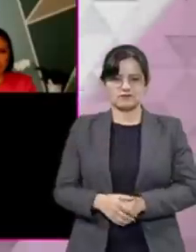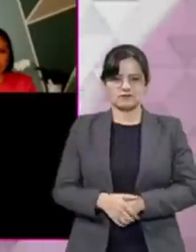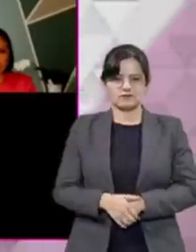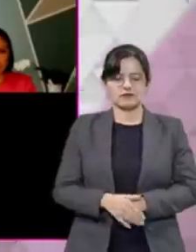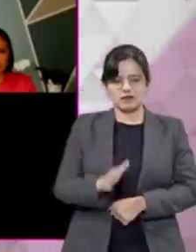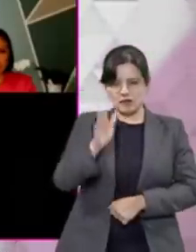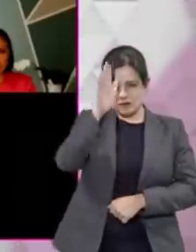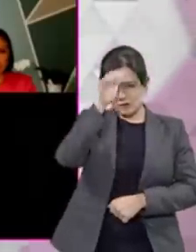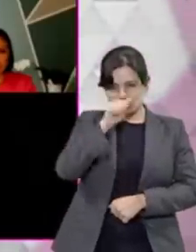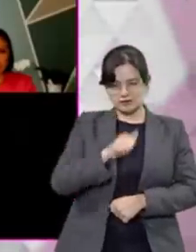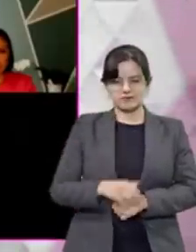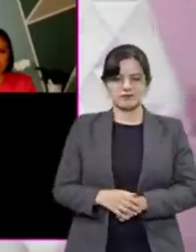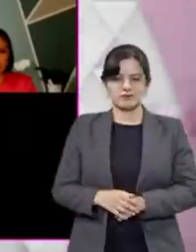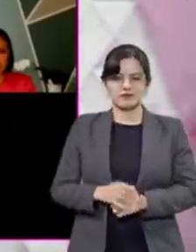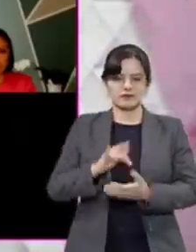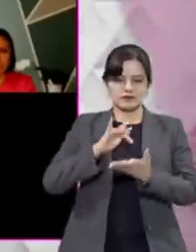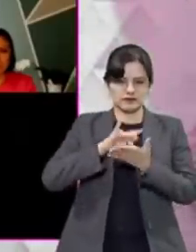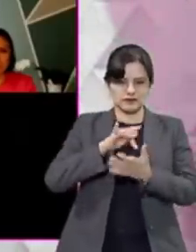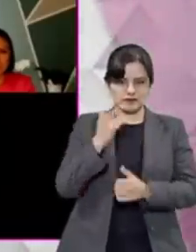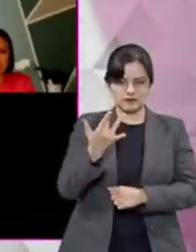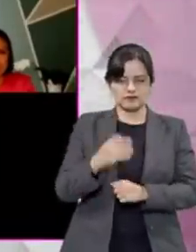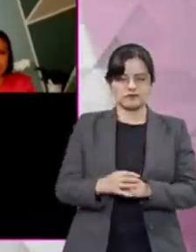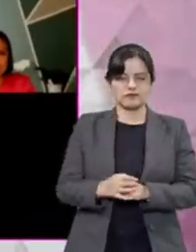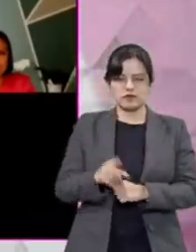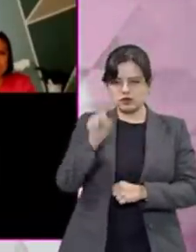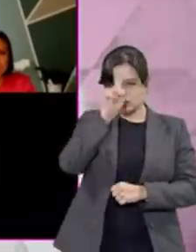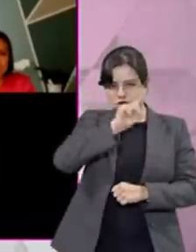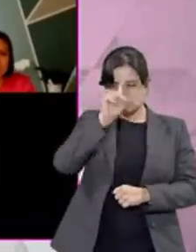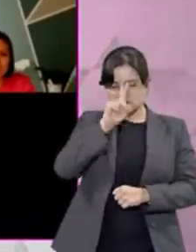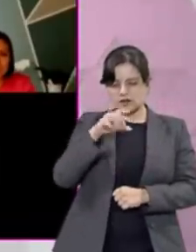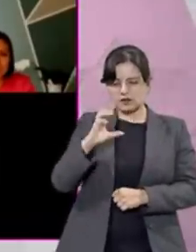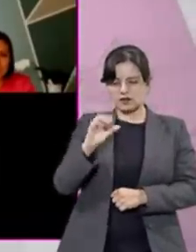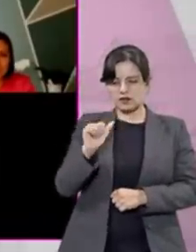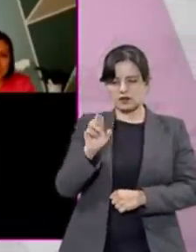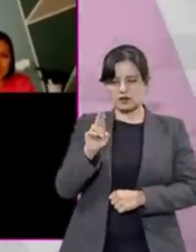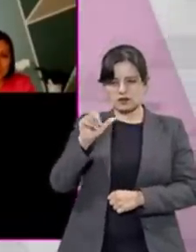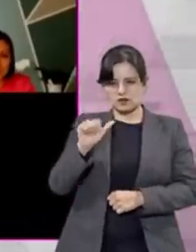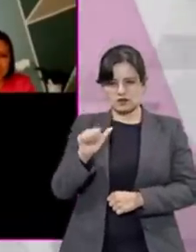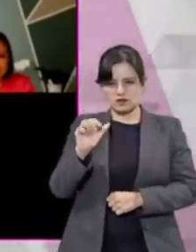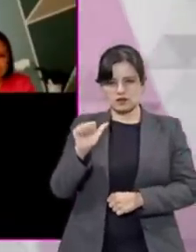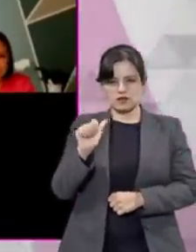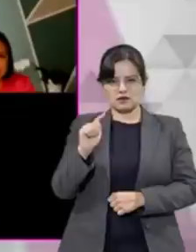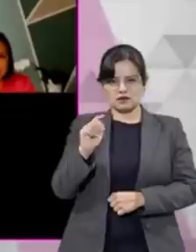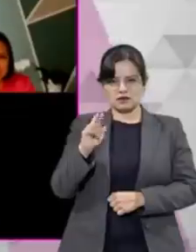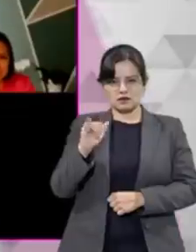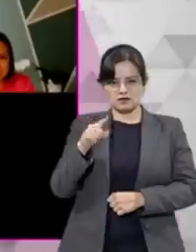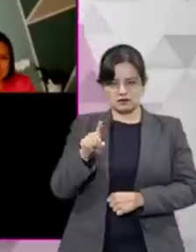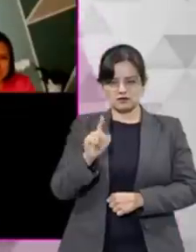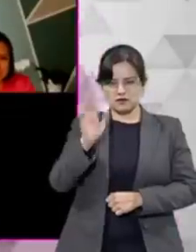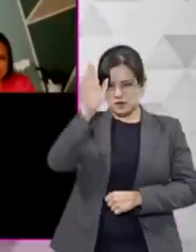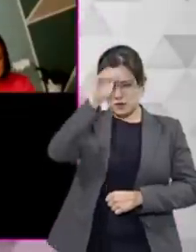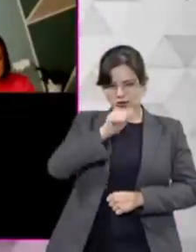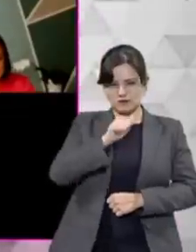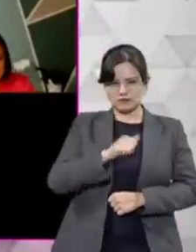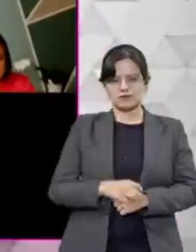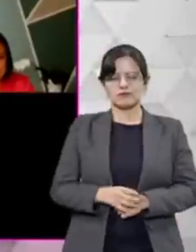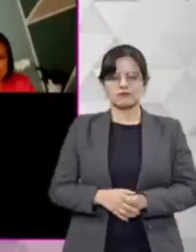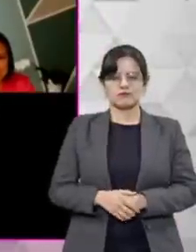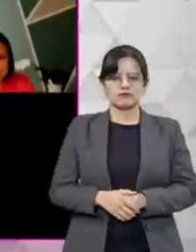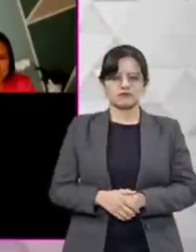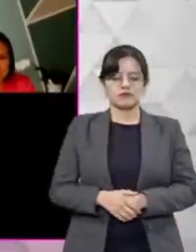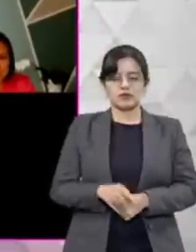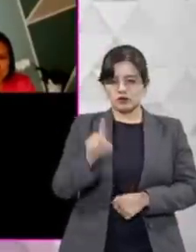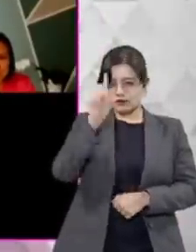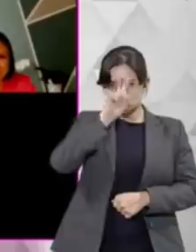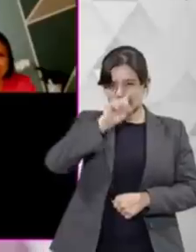Por qué ellos Sí y el presidente no el presidente tiene un ejercicio democrático durante las conferencias